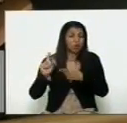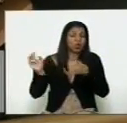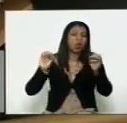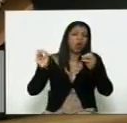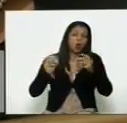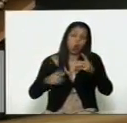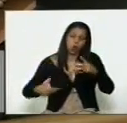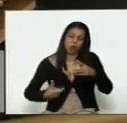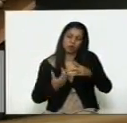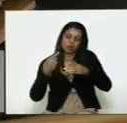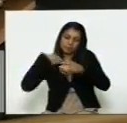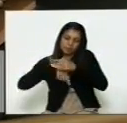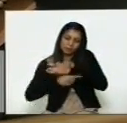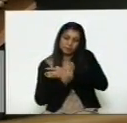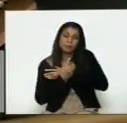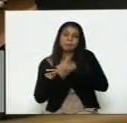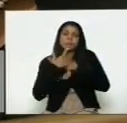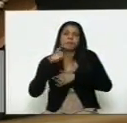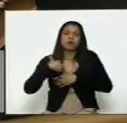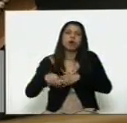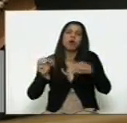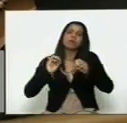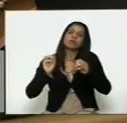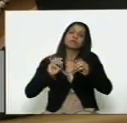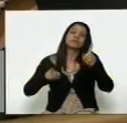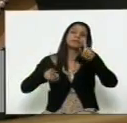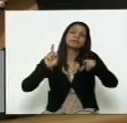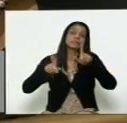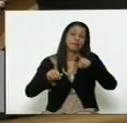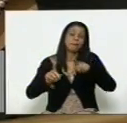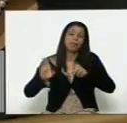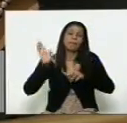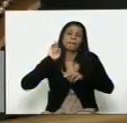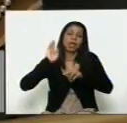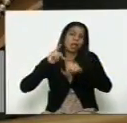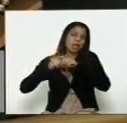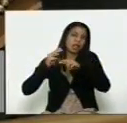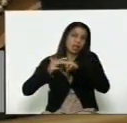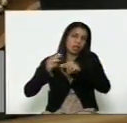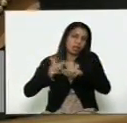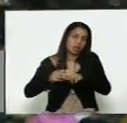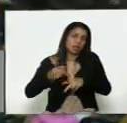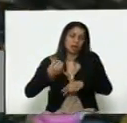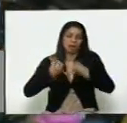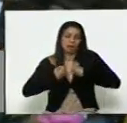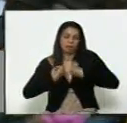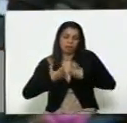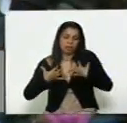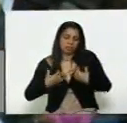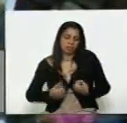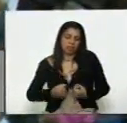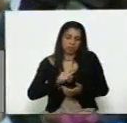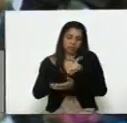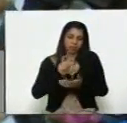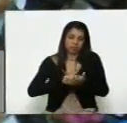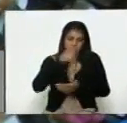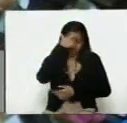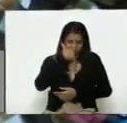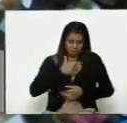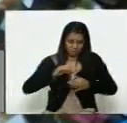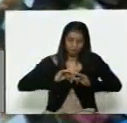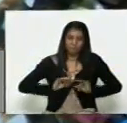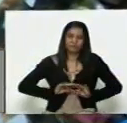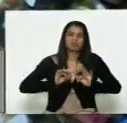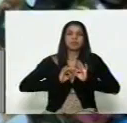invasivas, salvo cuando esté en riesgo grave e inminente la vida, la salud, la integridad personal de